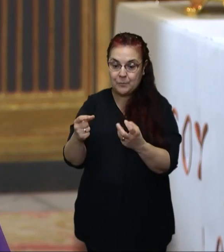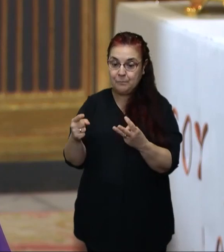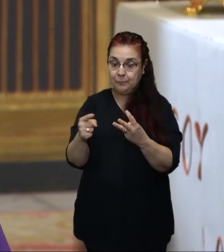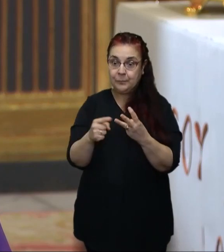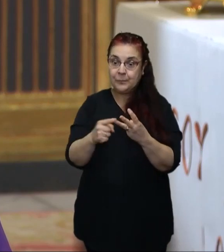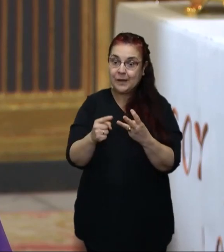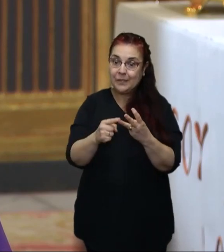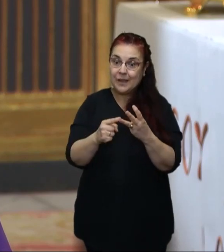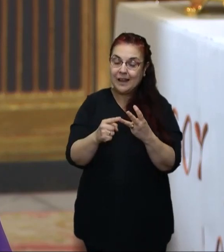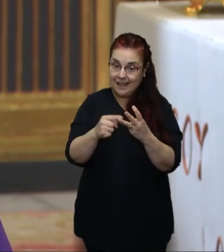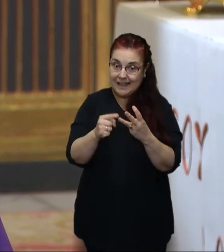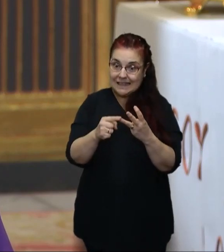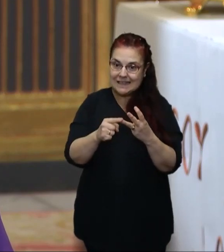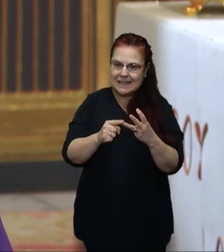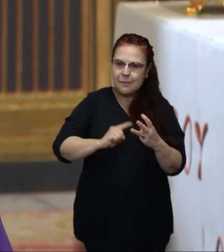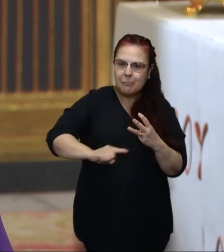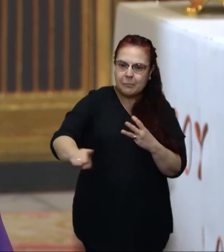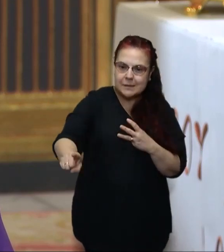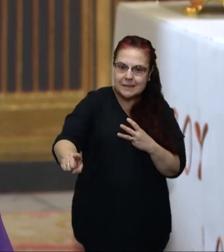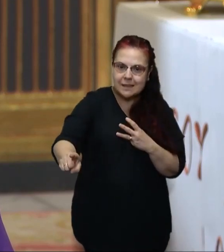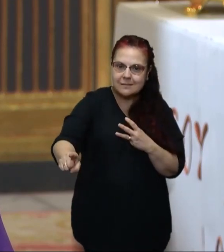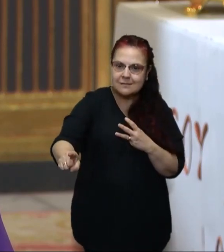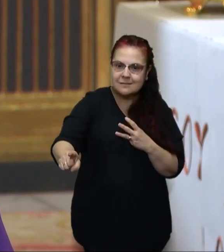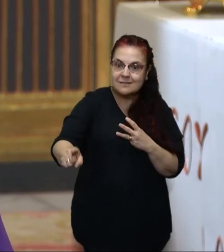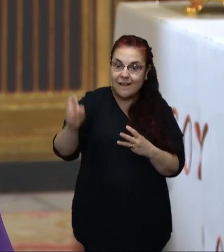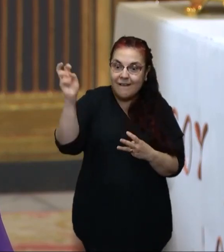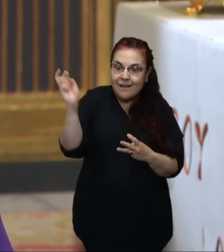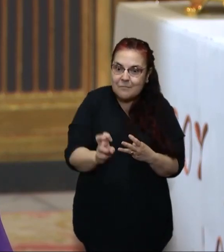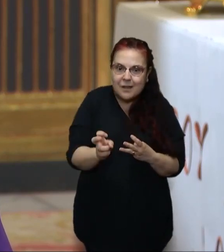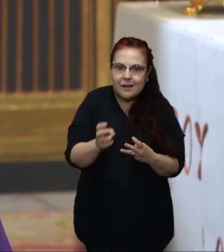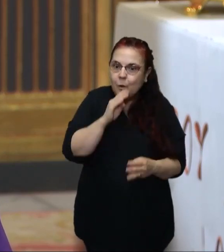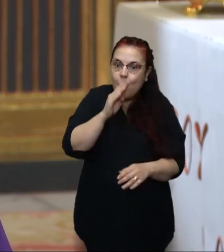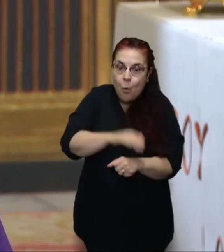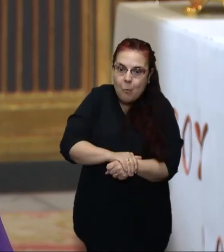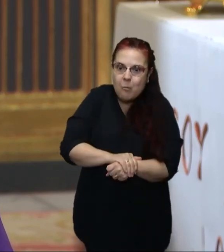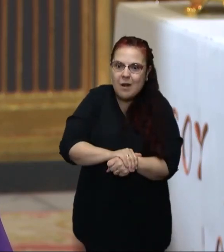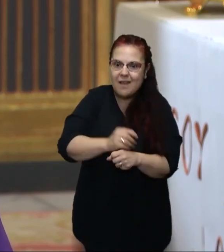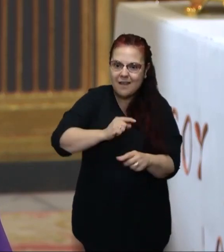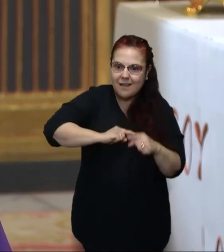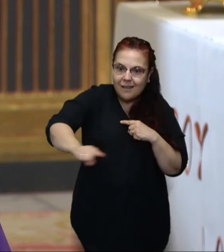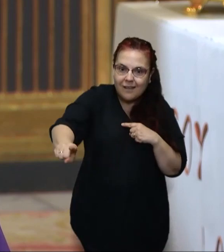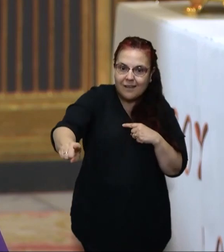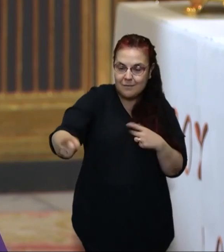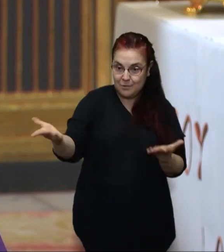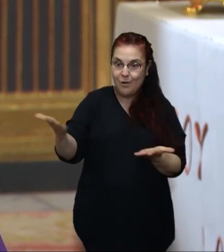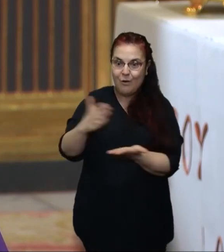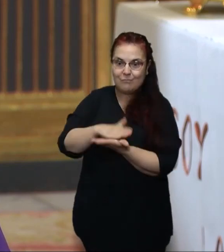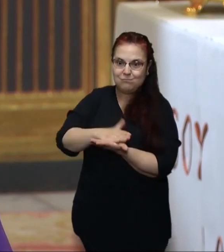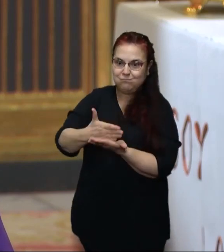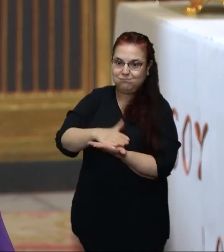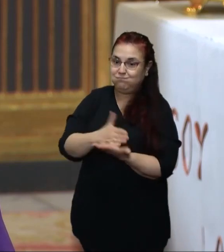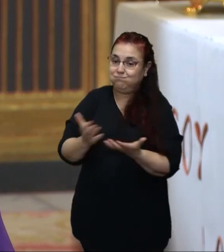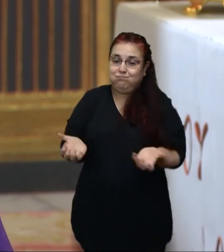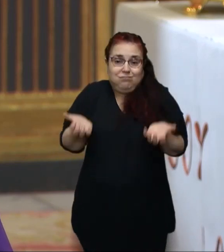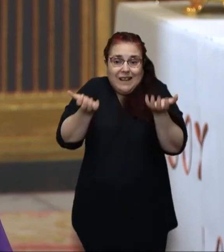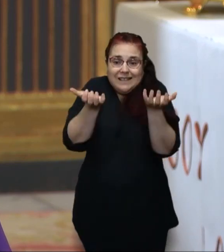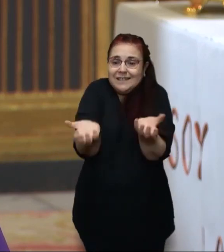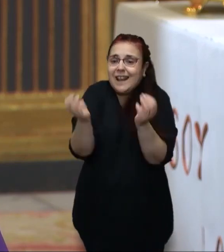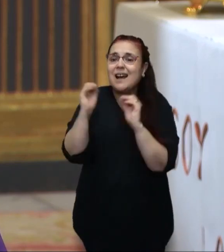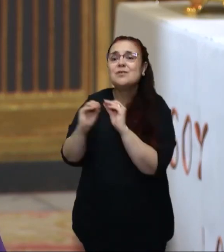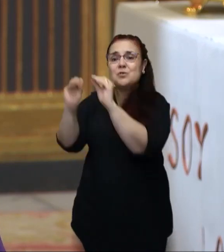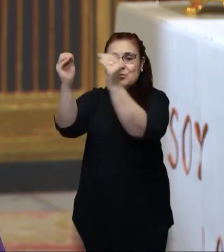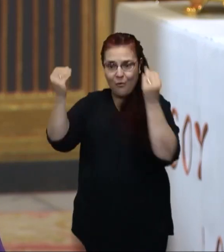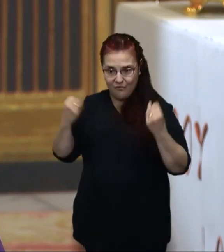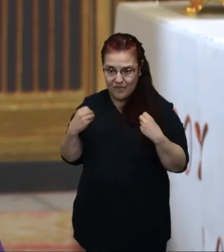lugar, este Mesías que viene a cumplir su misión por medio de la entrega de su vida.